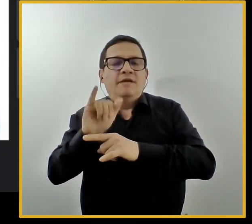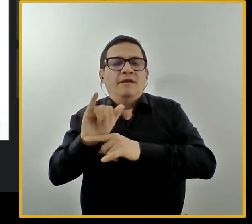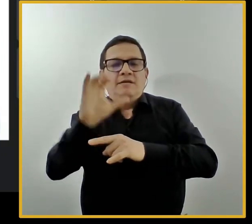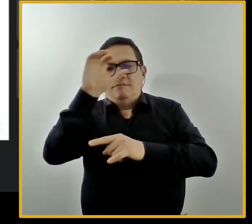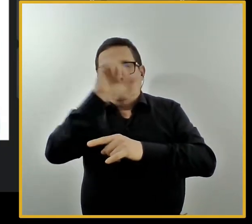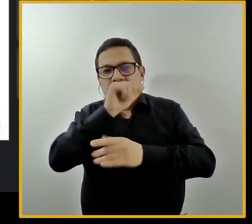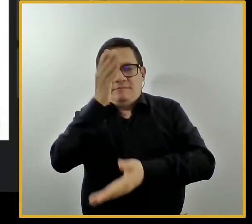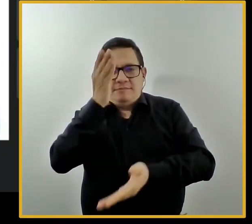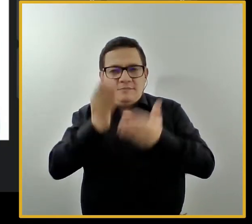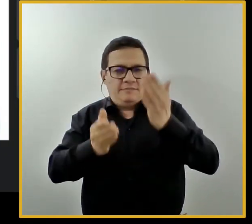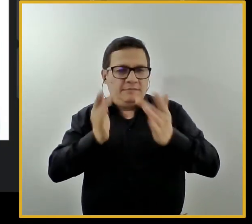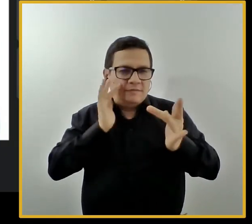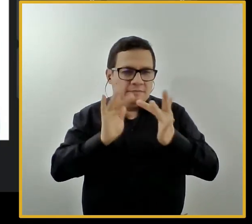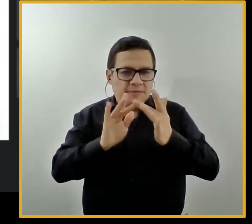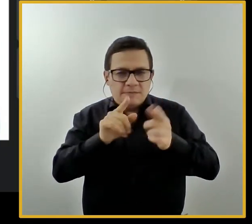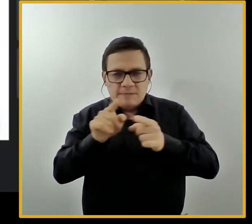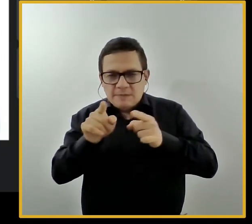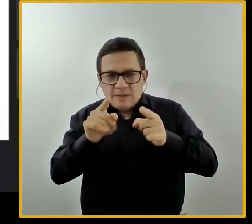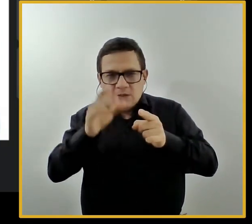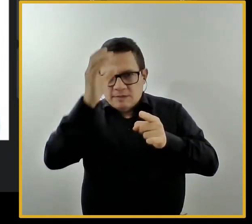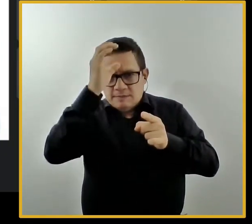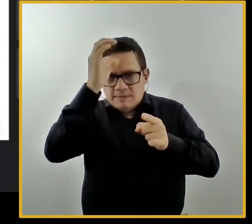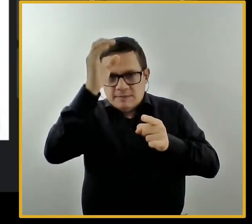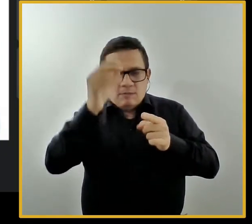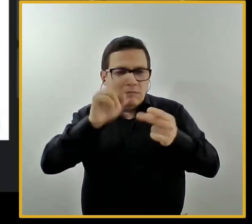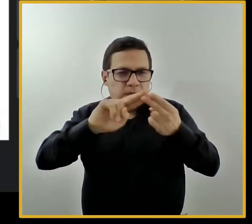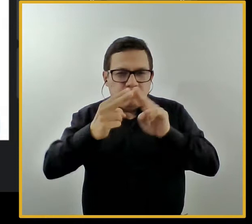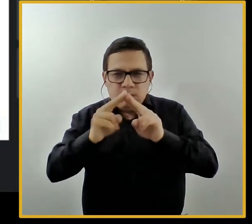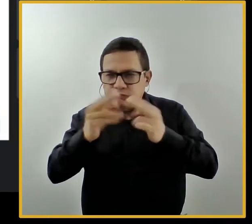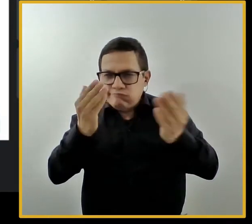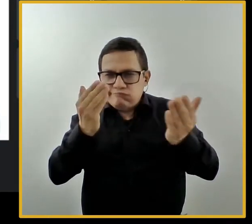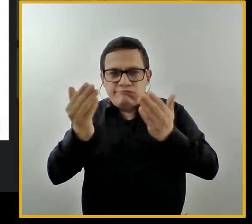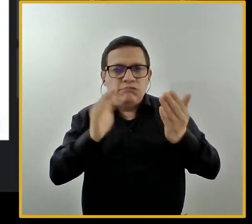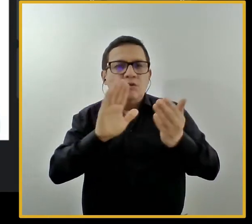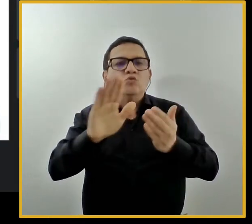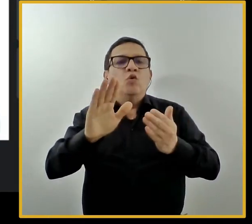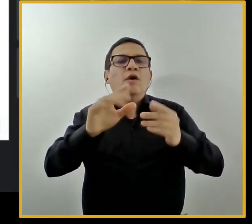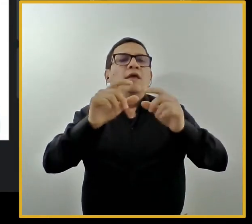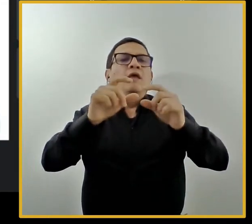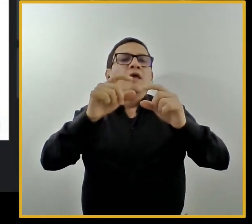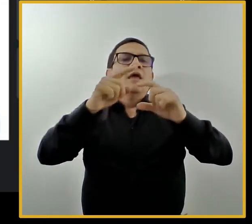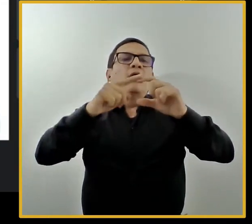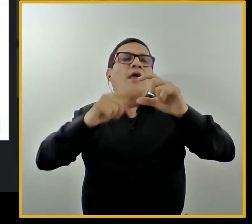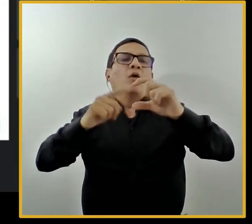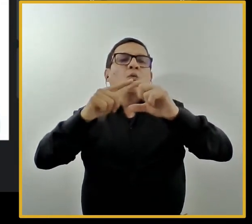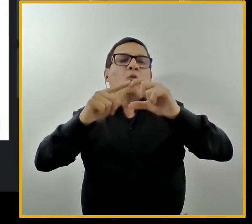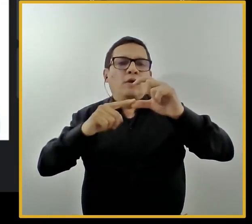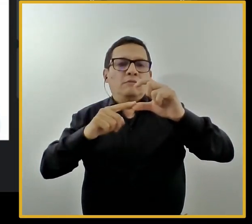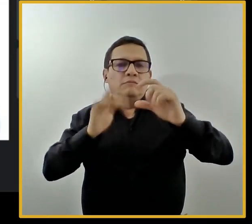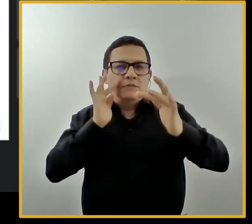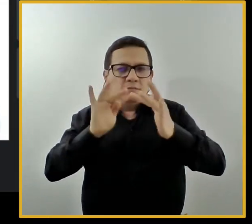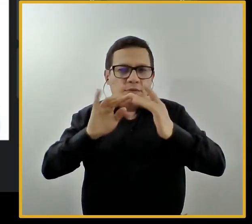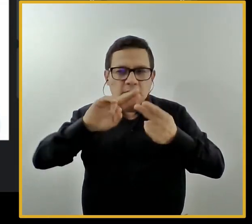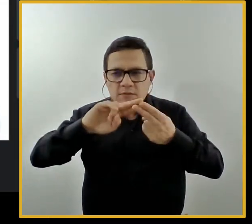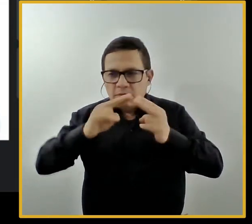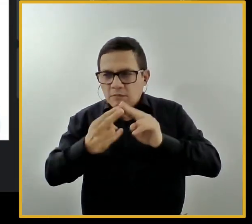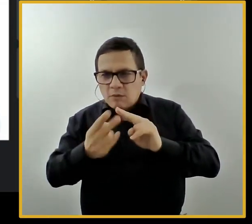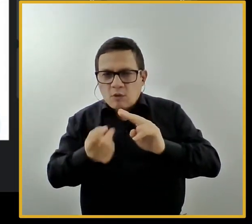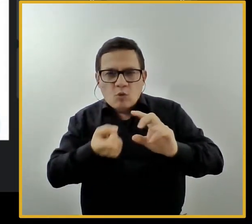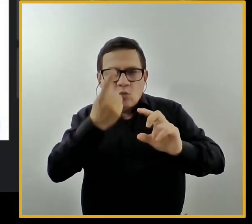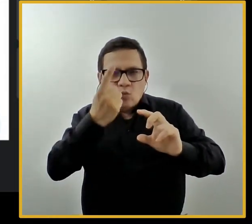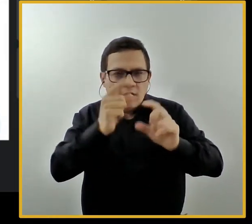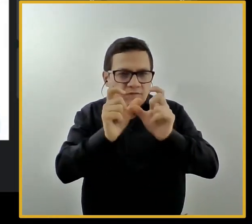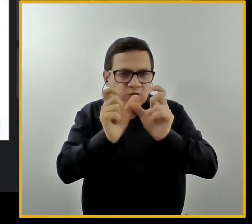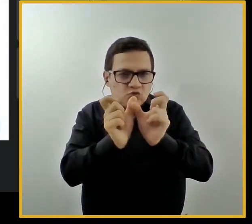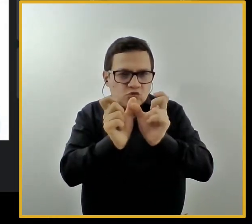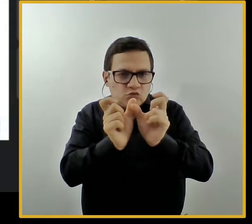acuerdo a esa definición que estamos allí relacionando, que es una ecuación, ¿cierto?, que relaciona una